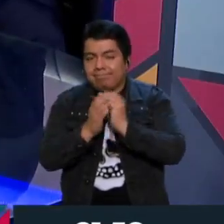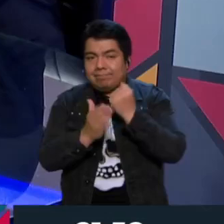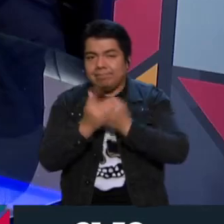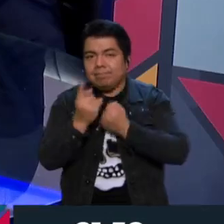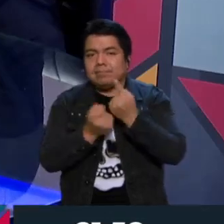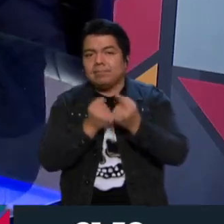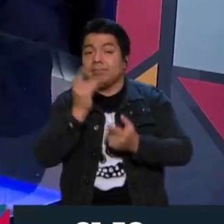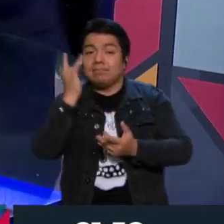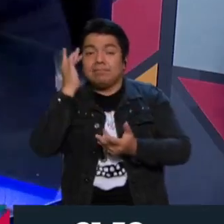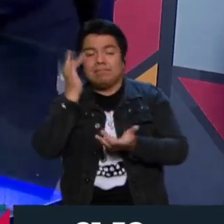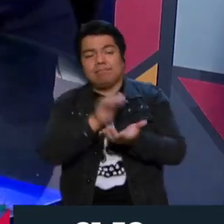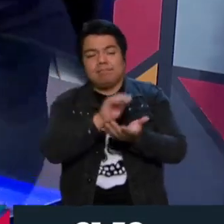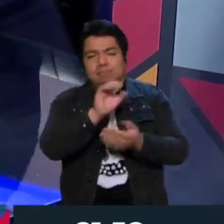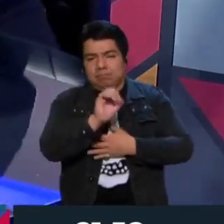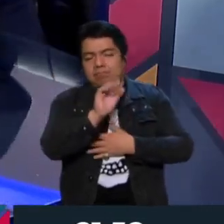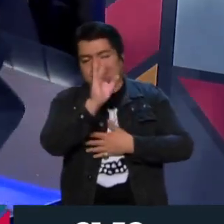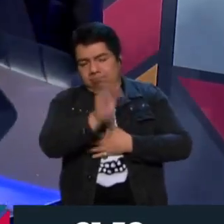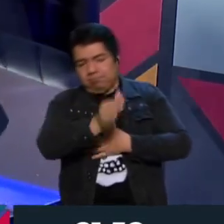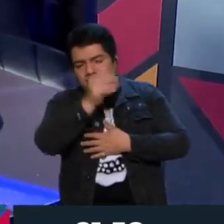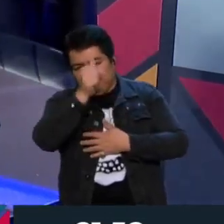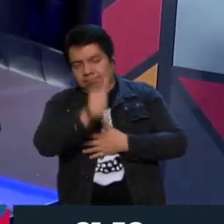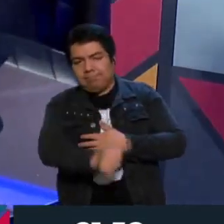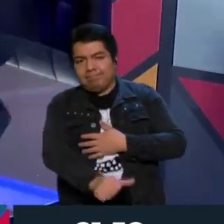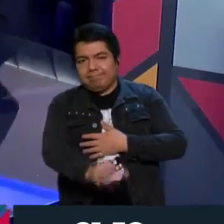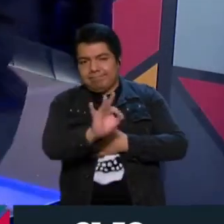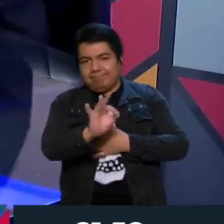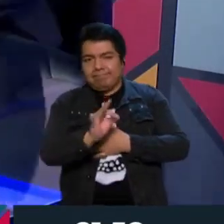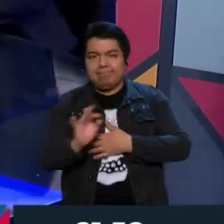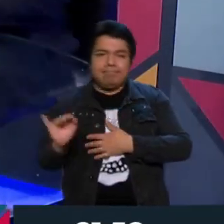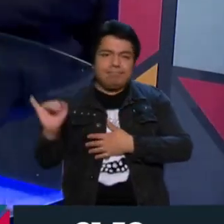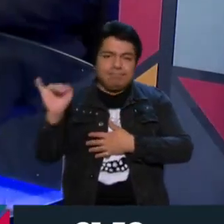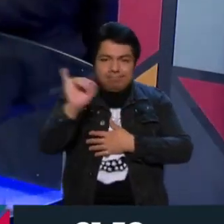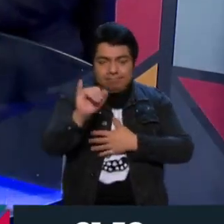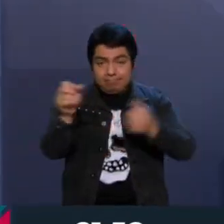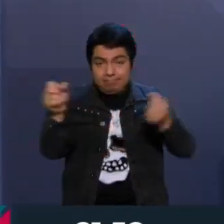santos de altares. Coincido plenamente y estaremos pendientes de esta serie. Nos vemos por acá la próxima semana, mi querido.